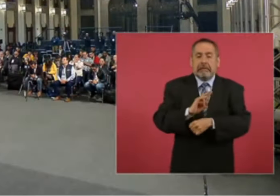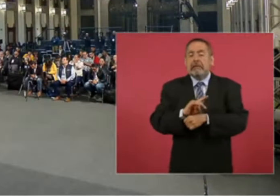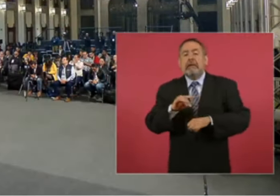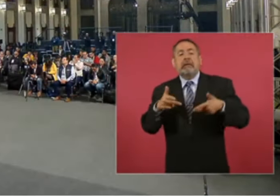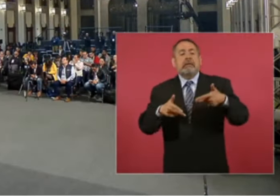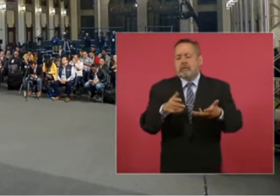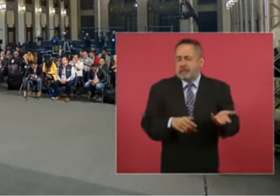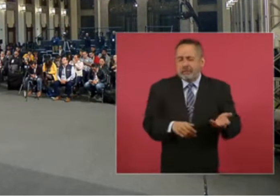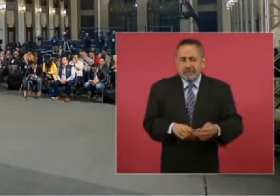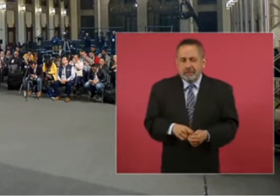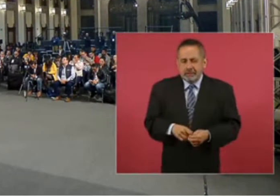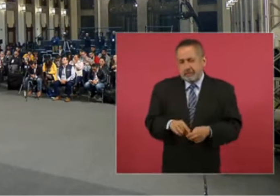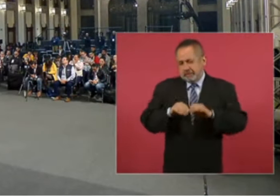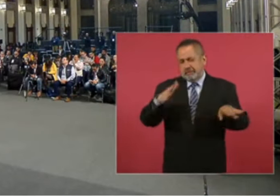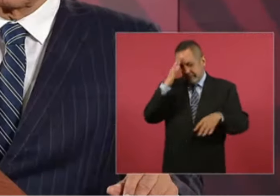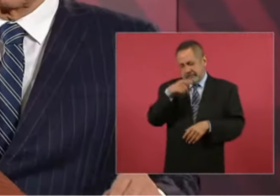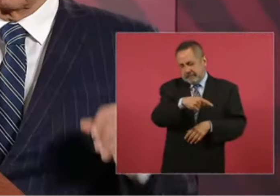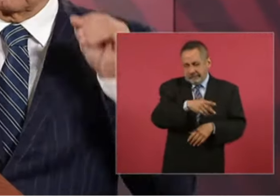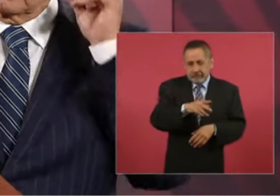Pero eso es lo más conocido.